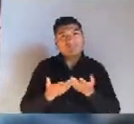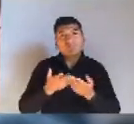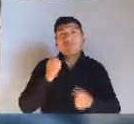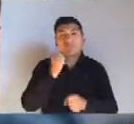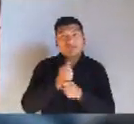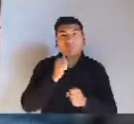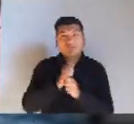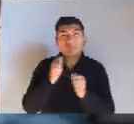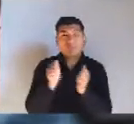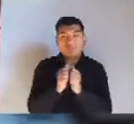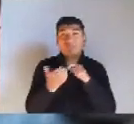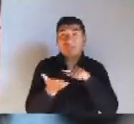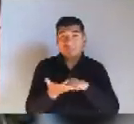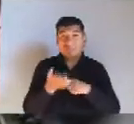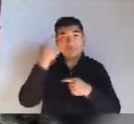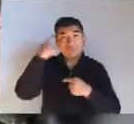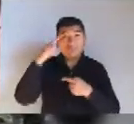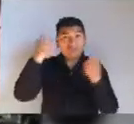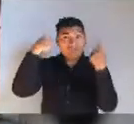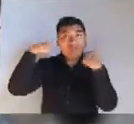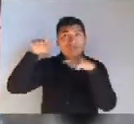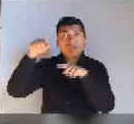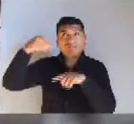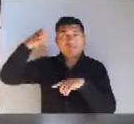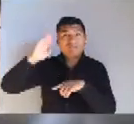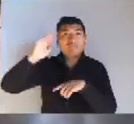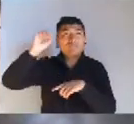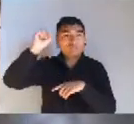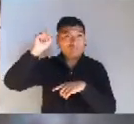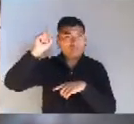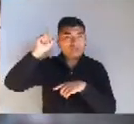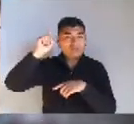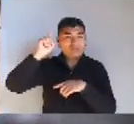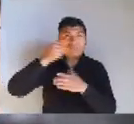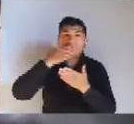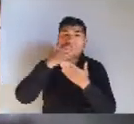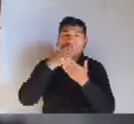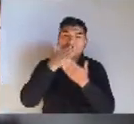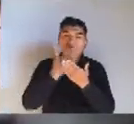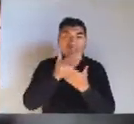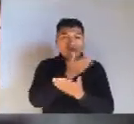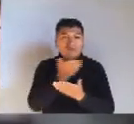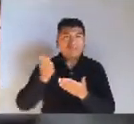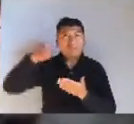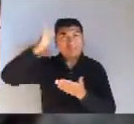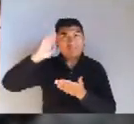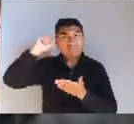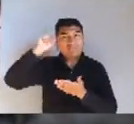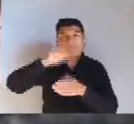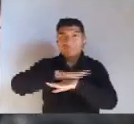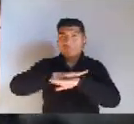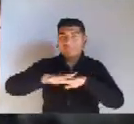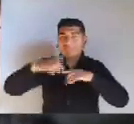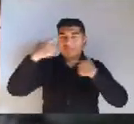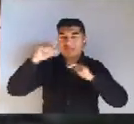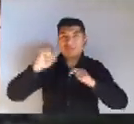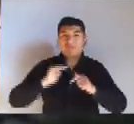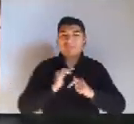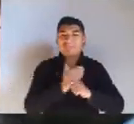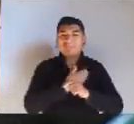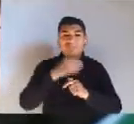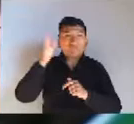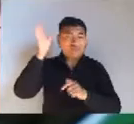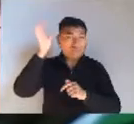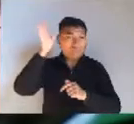Trabajemos en ello para volver a Dios. La bondad de Dios sin límites, de nuestro Padre